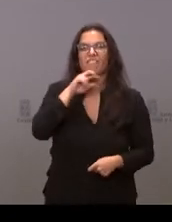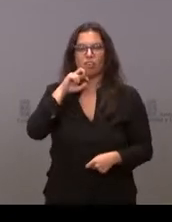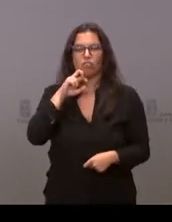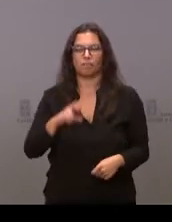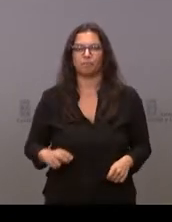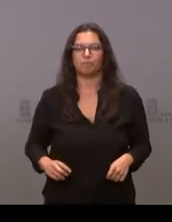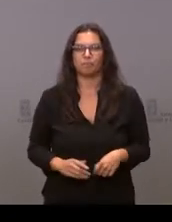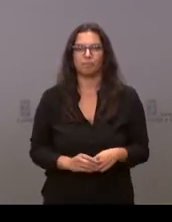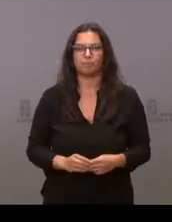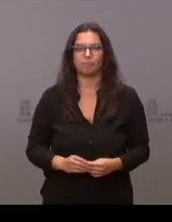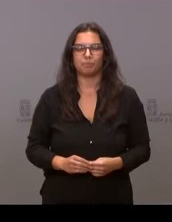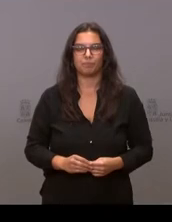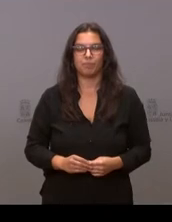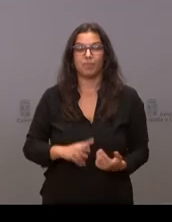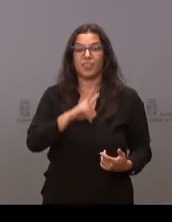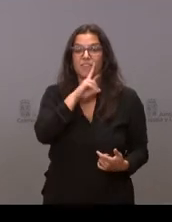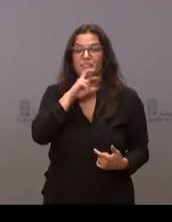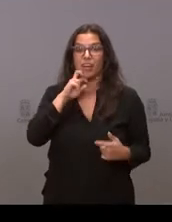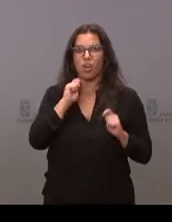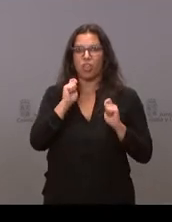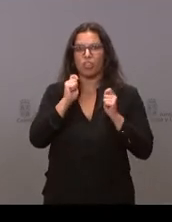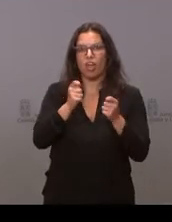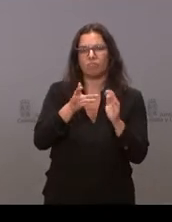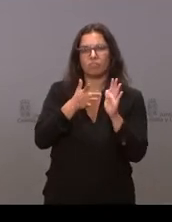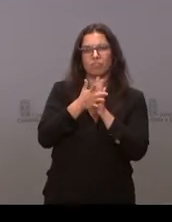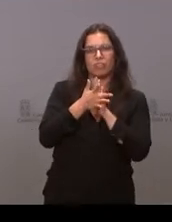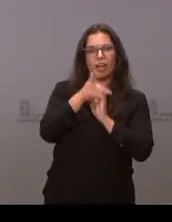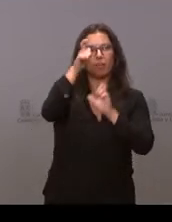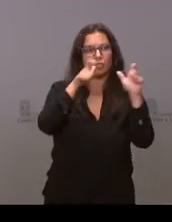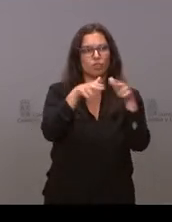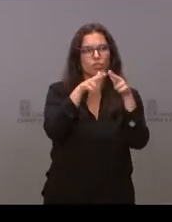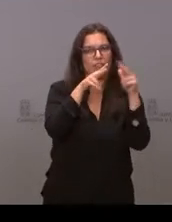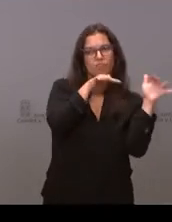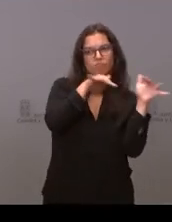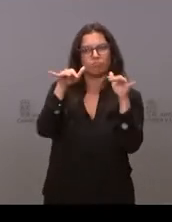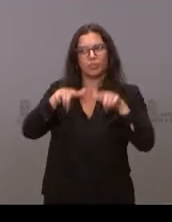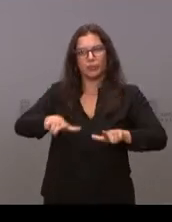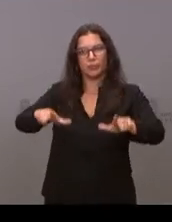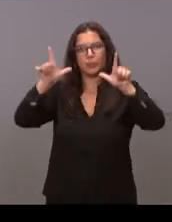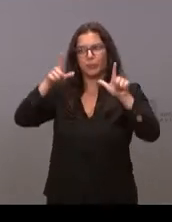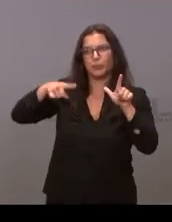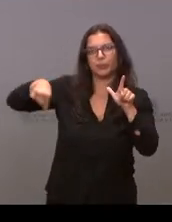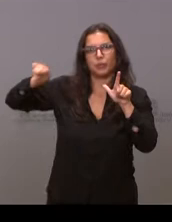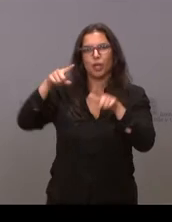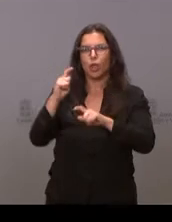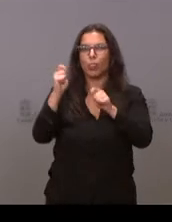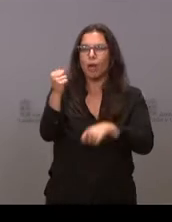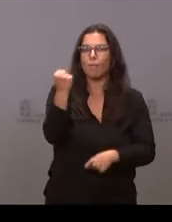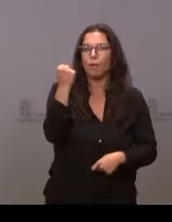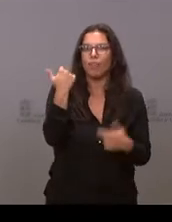ganaderos. Dar valor, visibilidad y poder a un sector primario al que